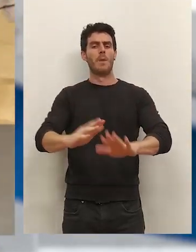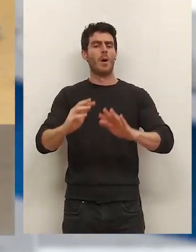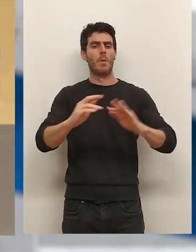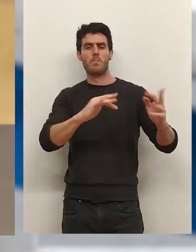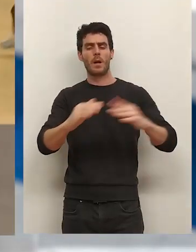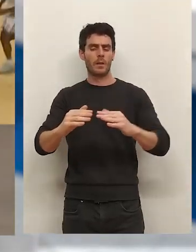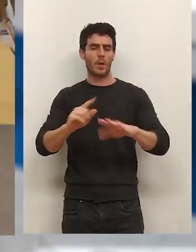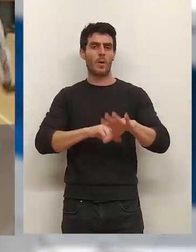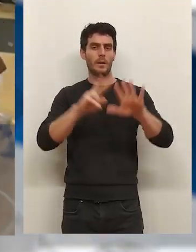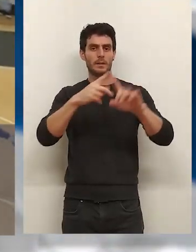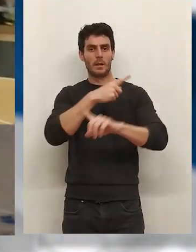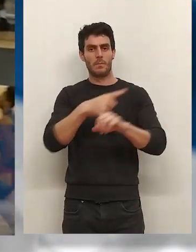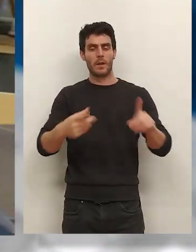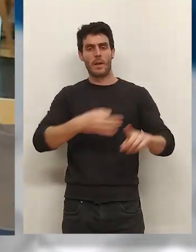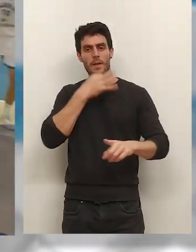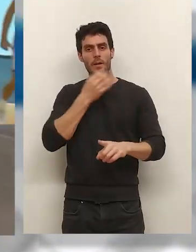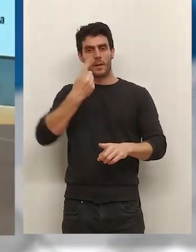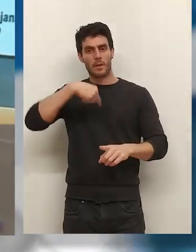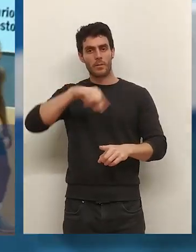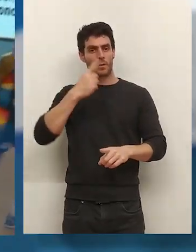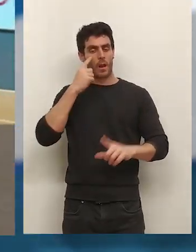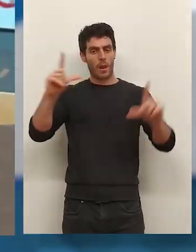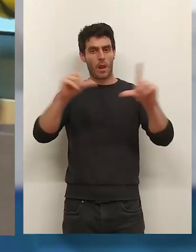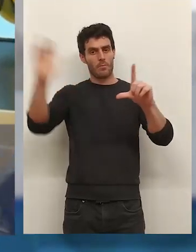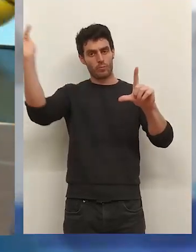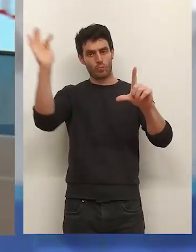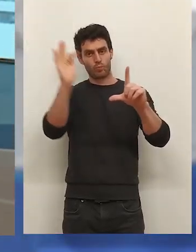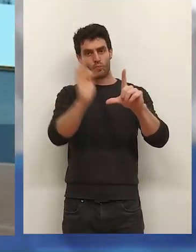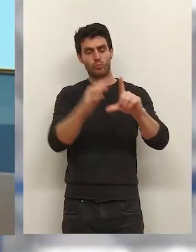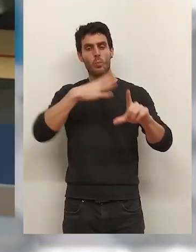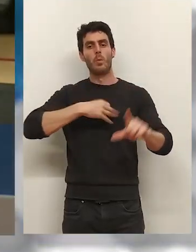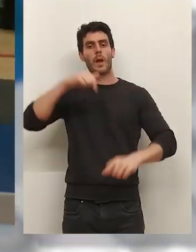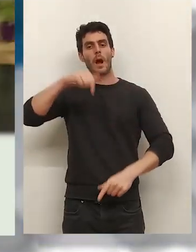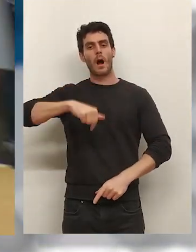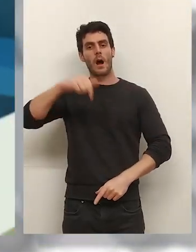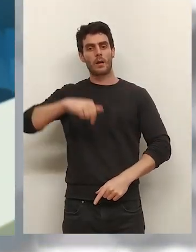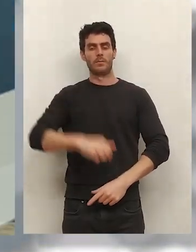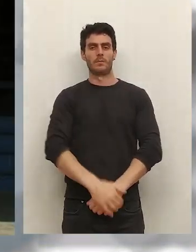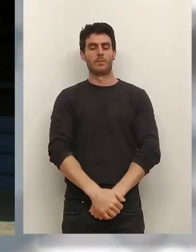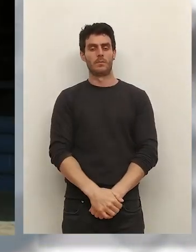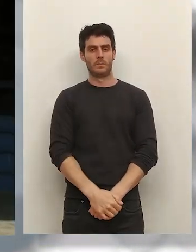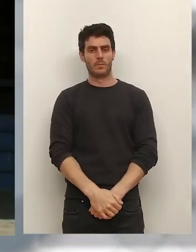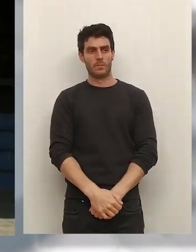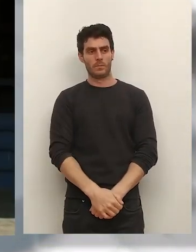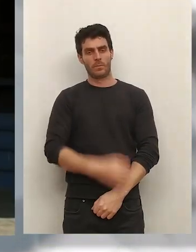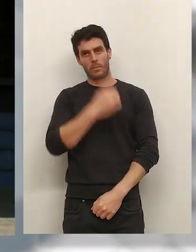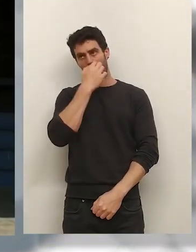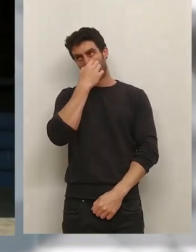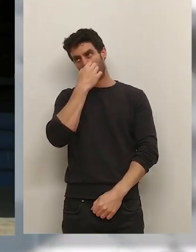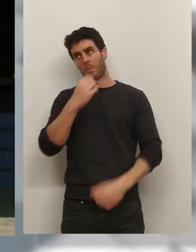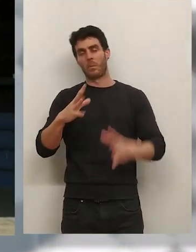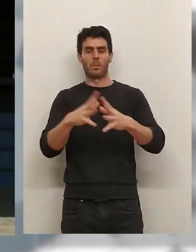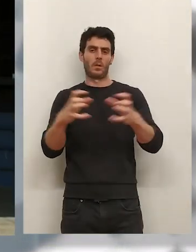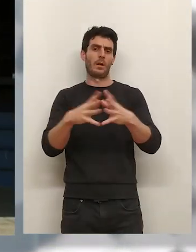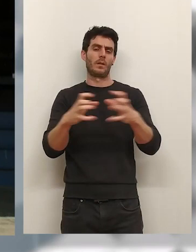imposible. El partido se jugará a las 7 y media de la tarde y ustedes lo podrán ver en directo a través de esta casa. Los chicos